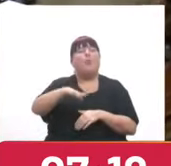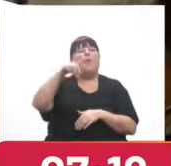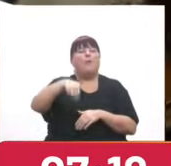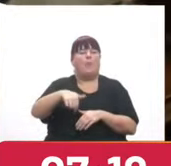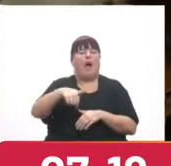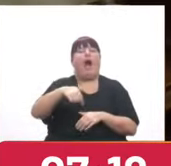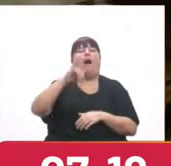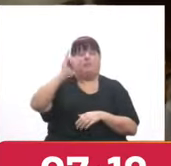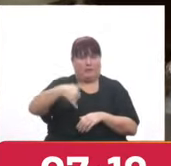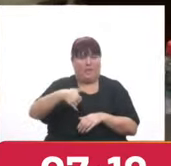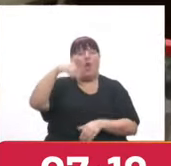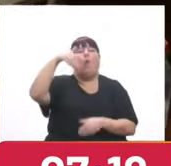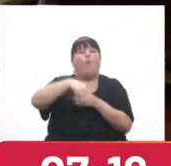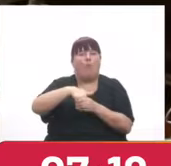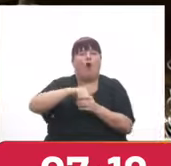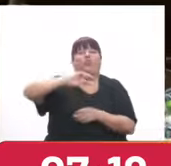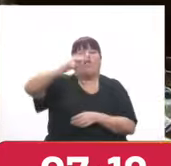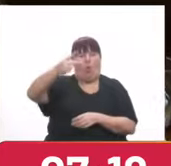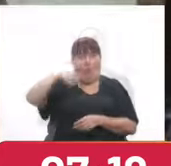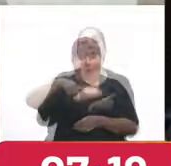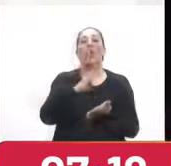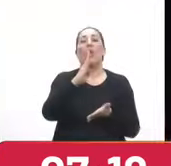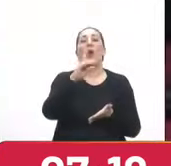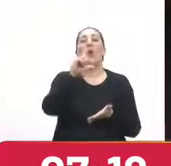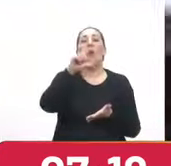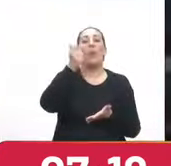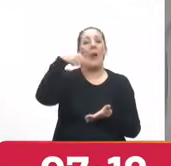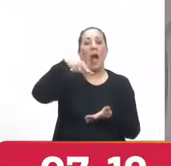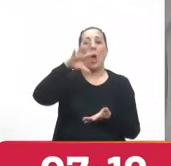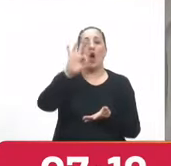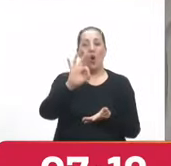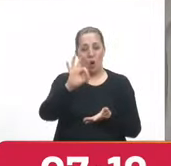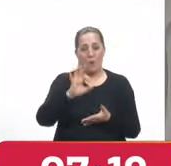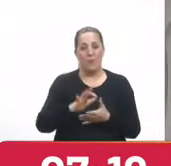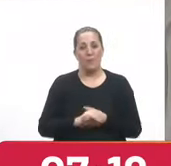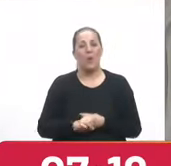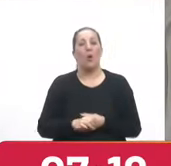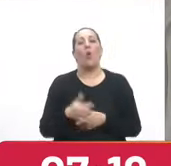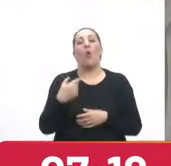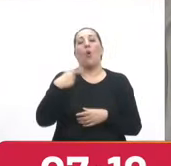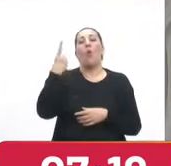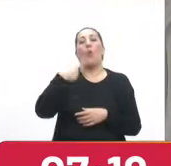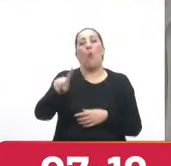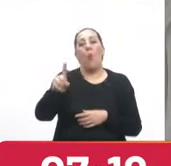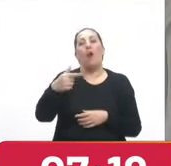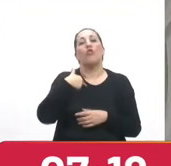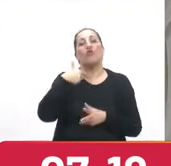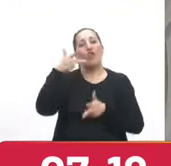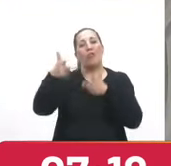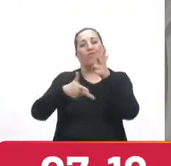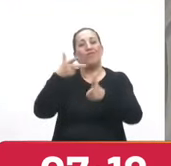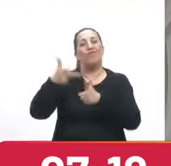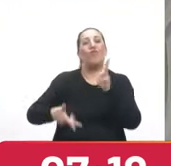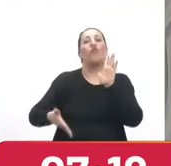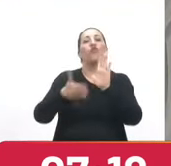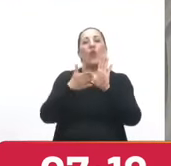da entonces la posibilidad al gobierno de avanzar con algunas cosas pero también perdió mucho de lo que pretendía el presidente